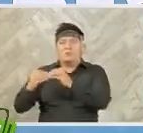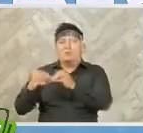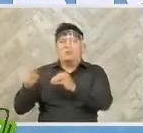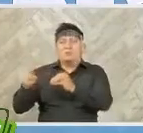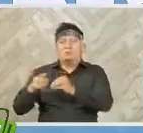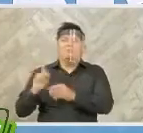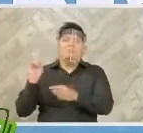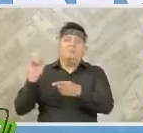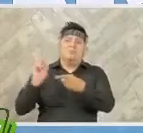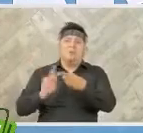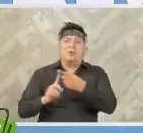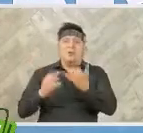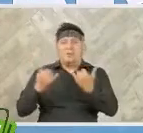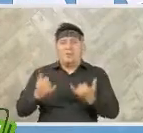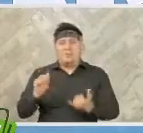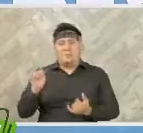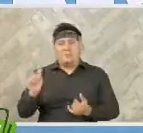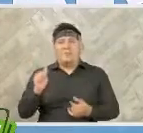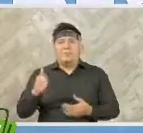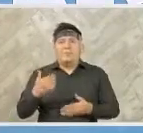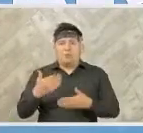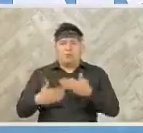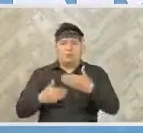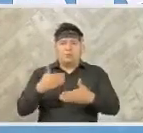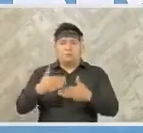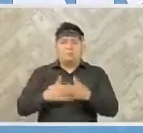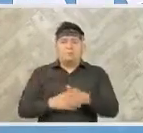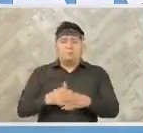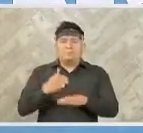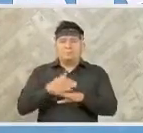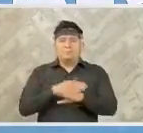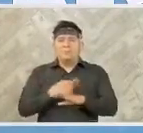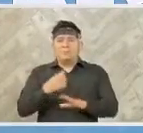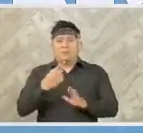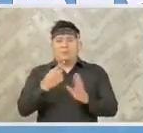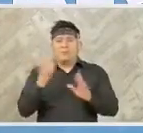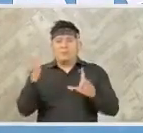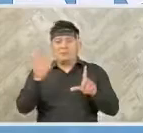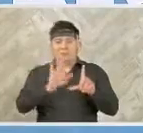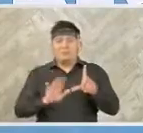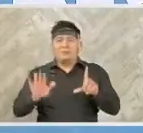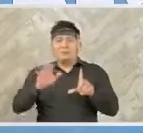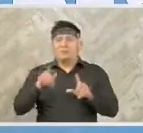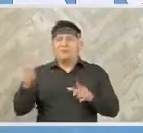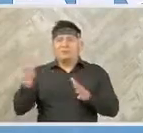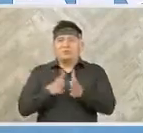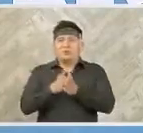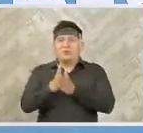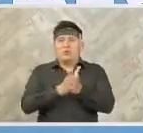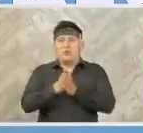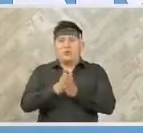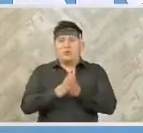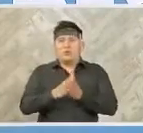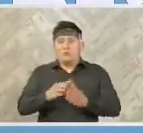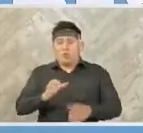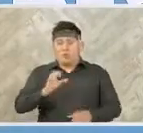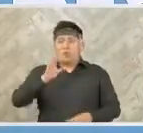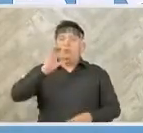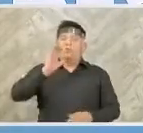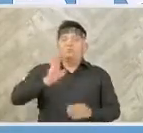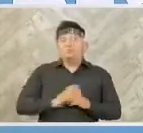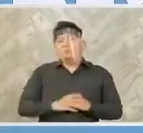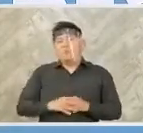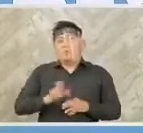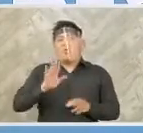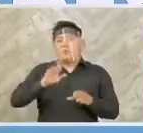ya procesan su cacao, como veíamos antes en las imágenes, producen chocolate para tomar en la mesa o chocolate estilo